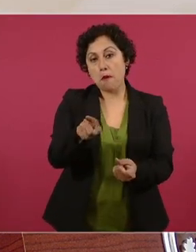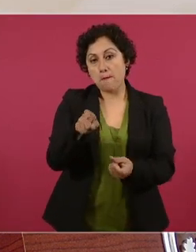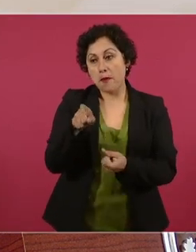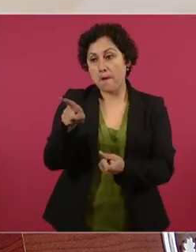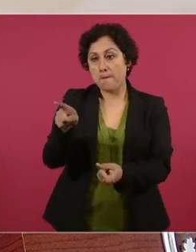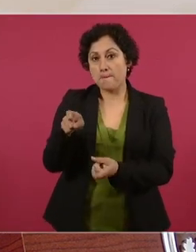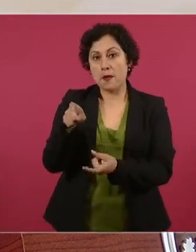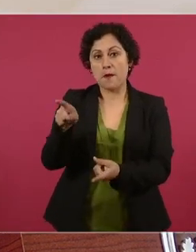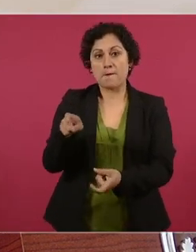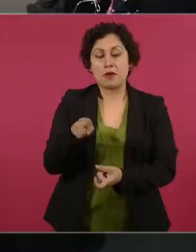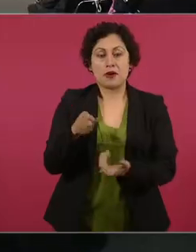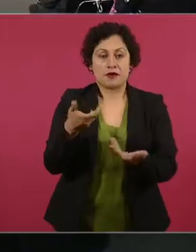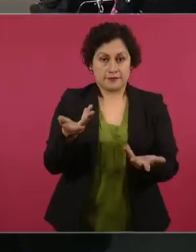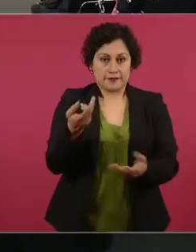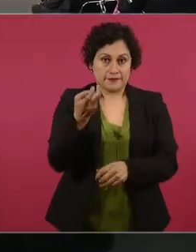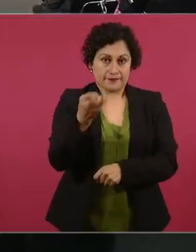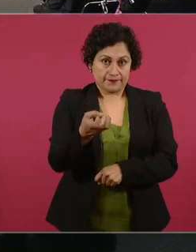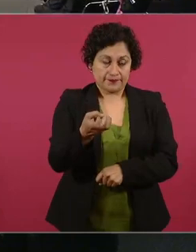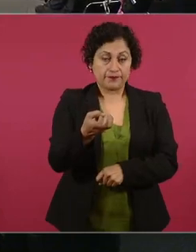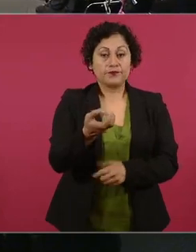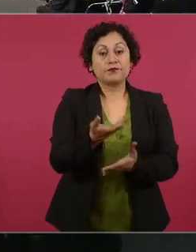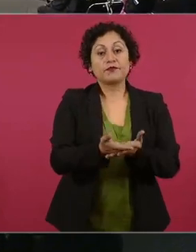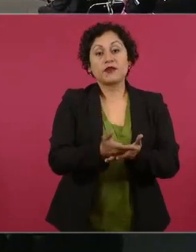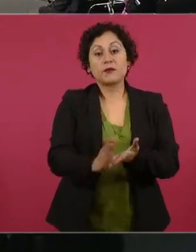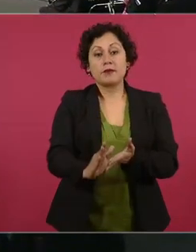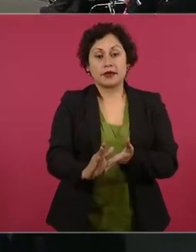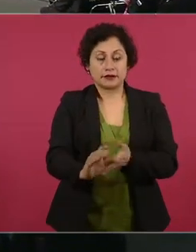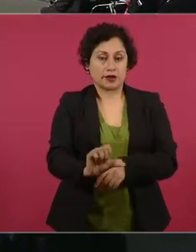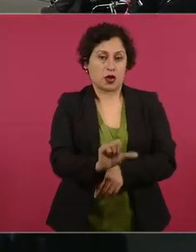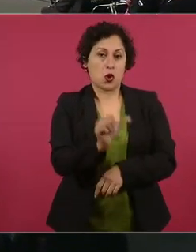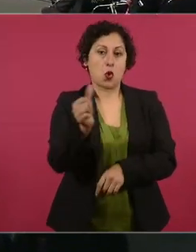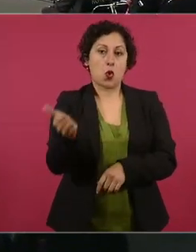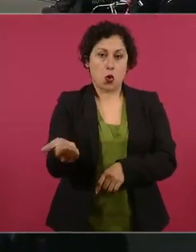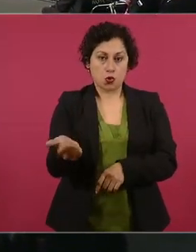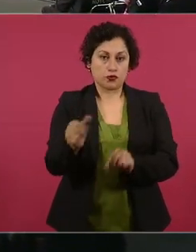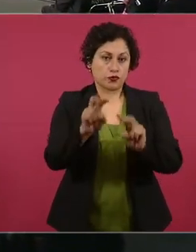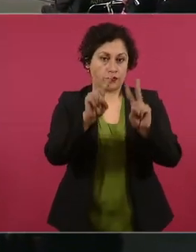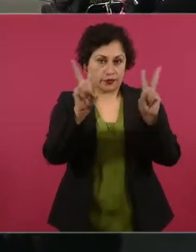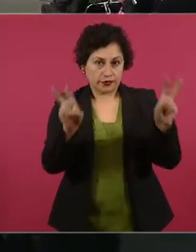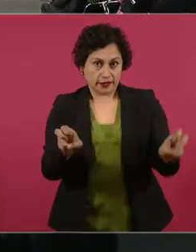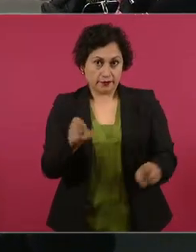Entonces, por el lado de la recaudación, pero por el lado de la deuda, que es lo que quiero,